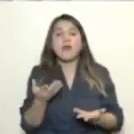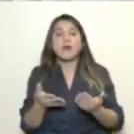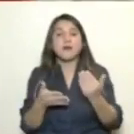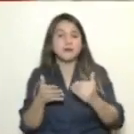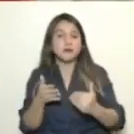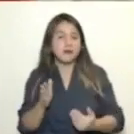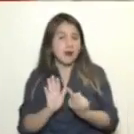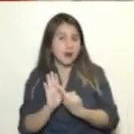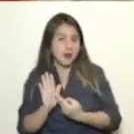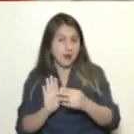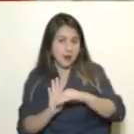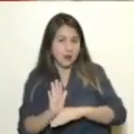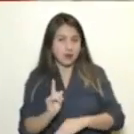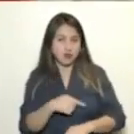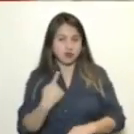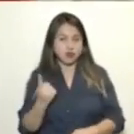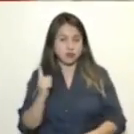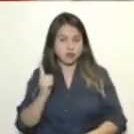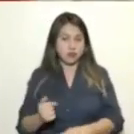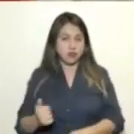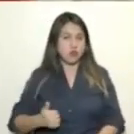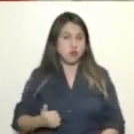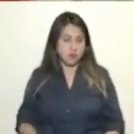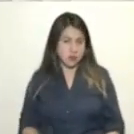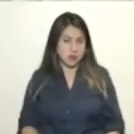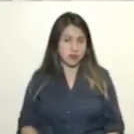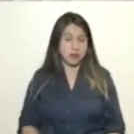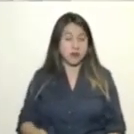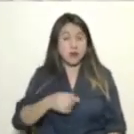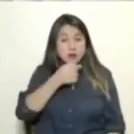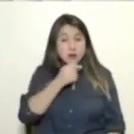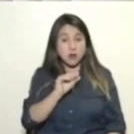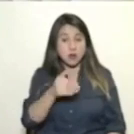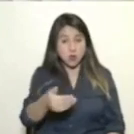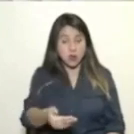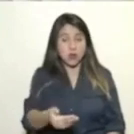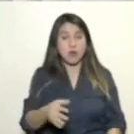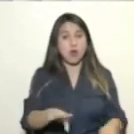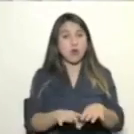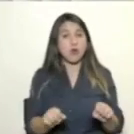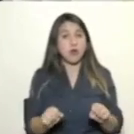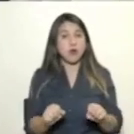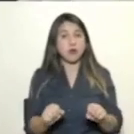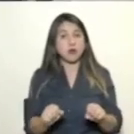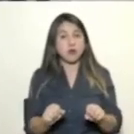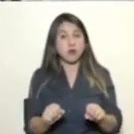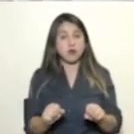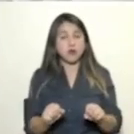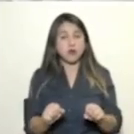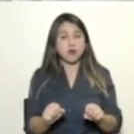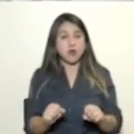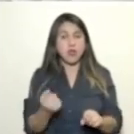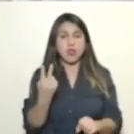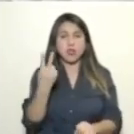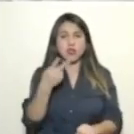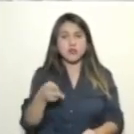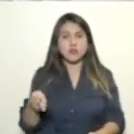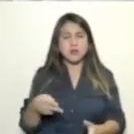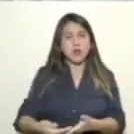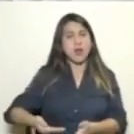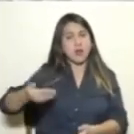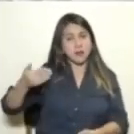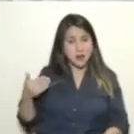cuales vamos a regirnos. Y luego, el acuerdo que se llegó en dos semanas